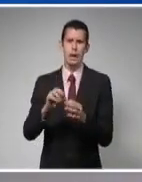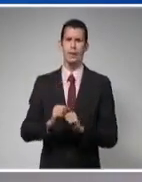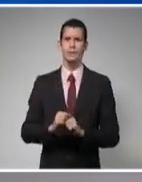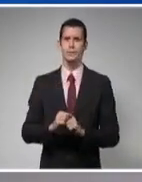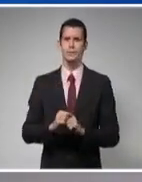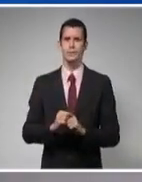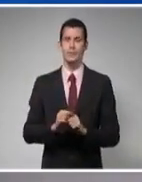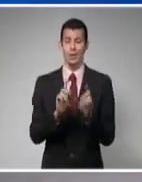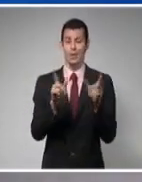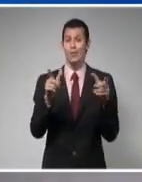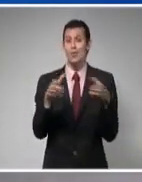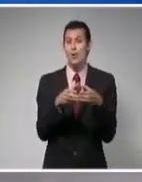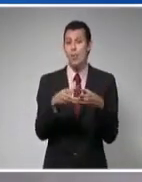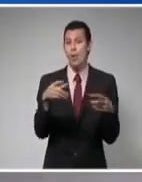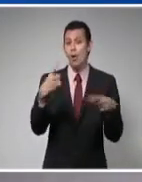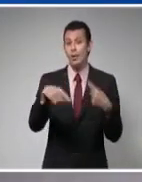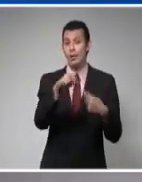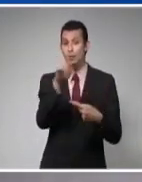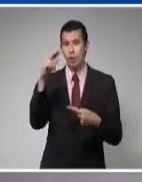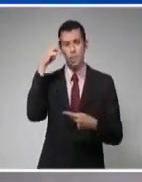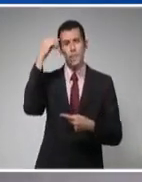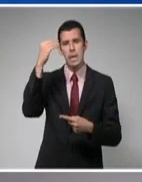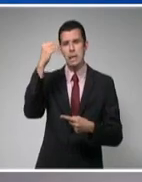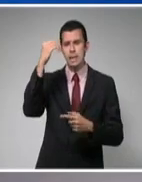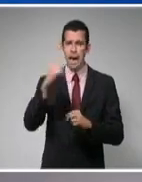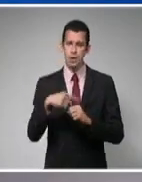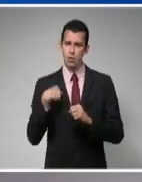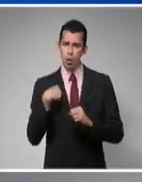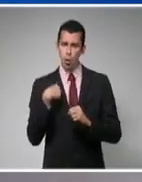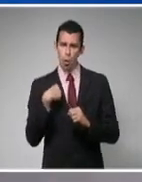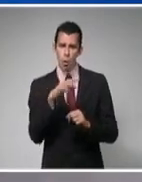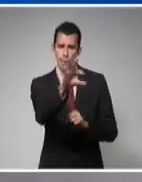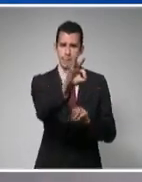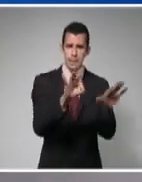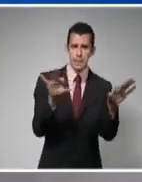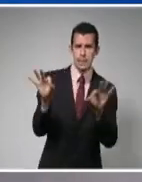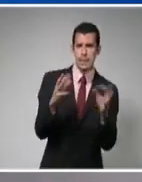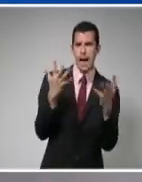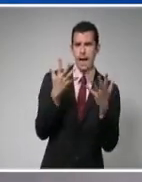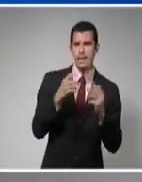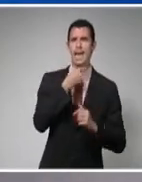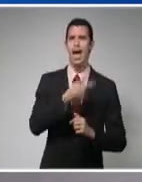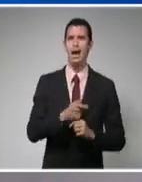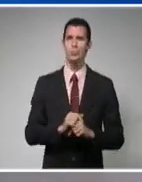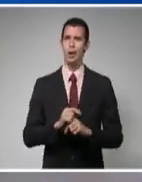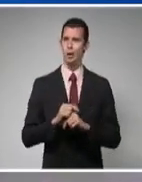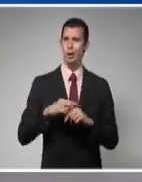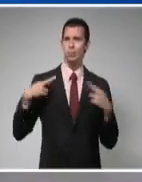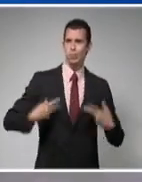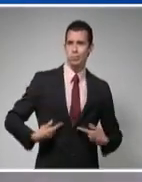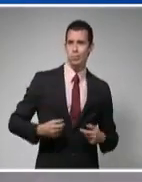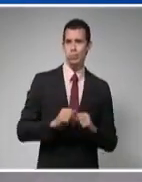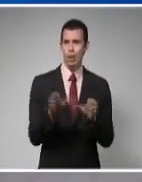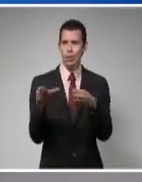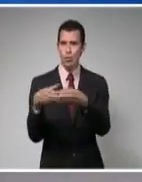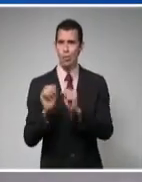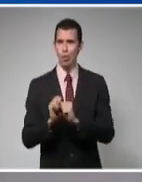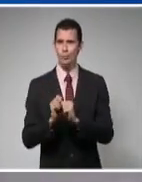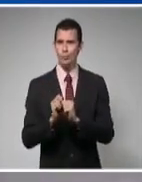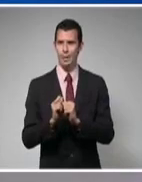LGBTIQ, en los activistas de temas asociados a la racialidad, a las organizaciones religiosas, claro, también